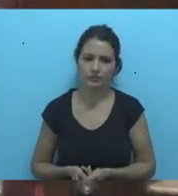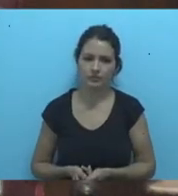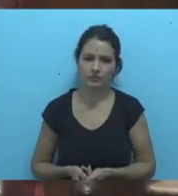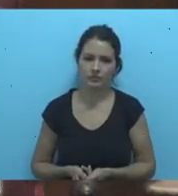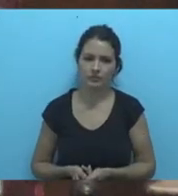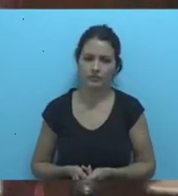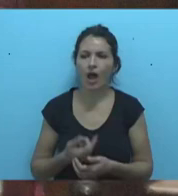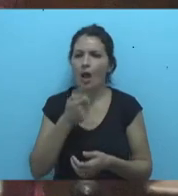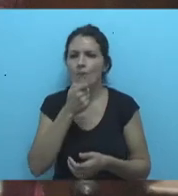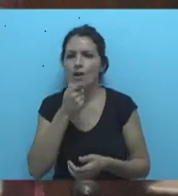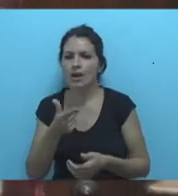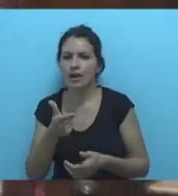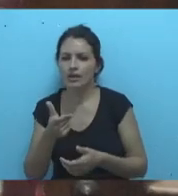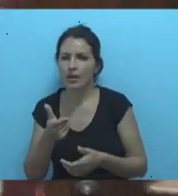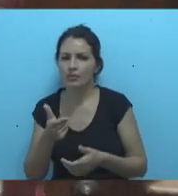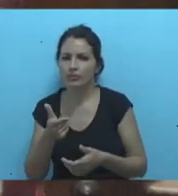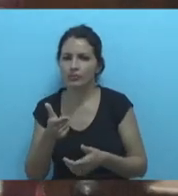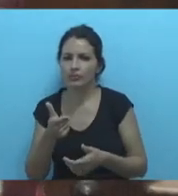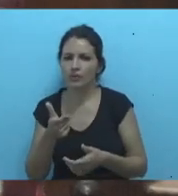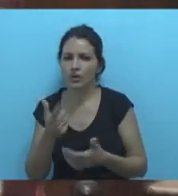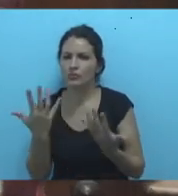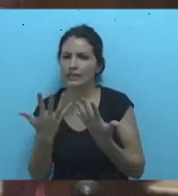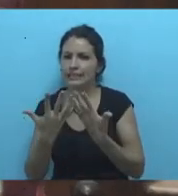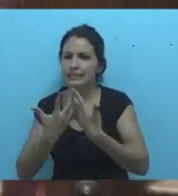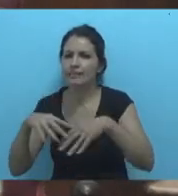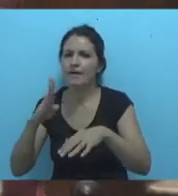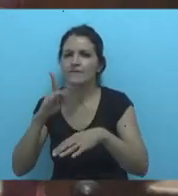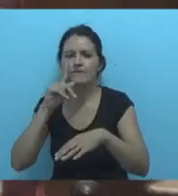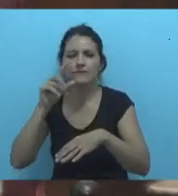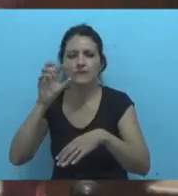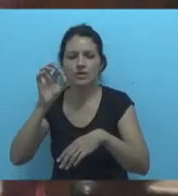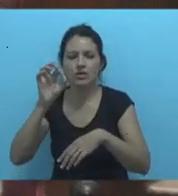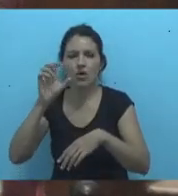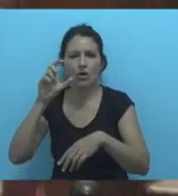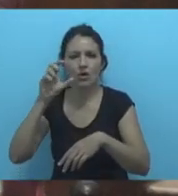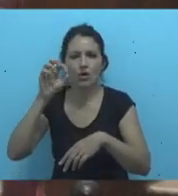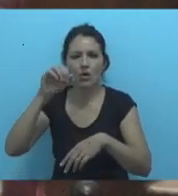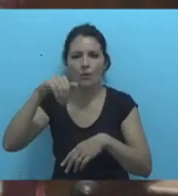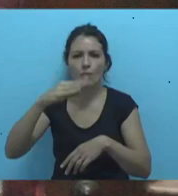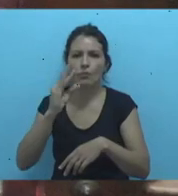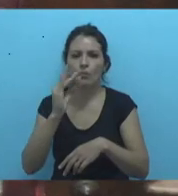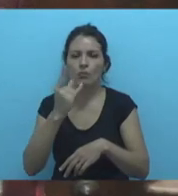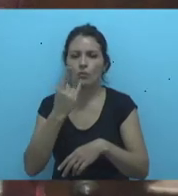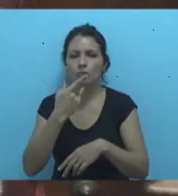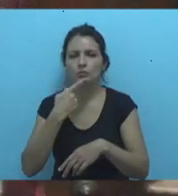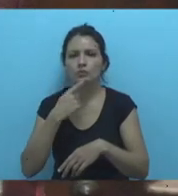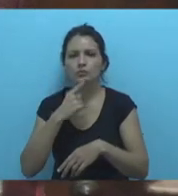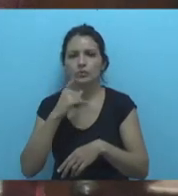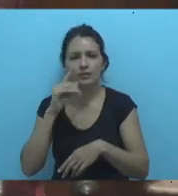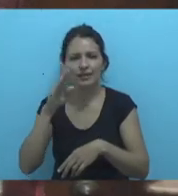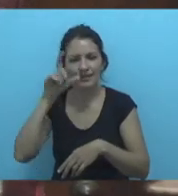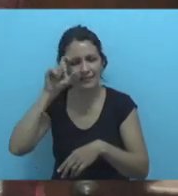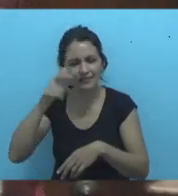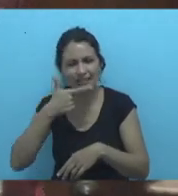una de las partes que estaba vinculada al sistema de biocombustibles. Que ellos además nos dijeron con absoluta claridad que veían que se estaba llevando